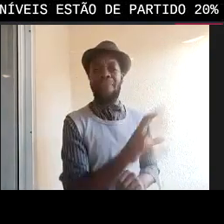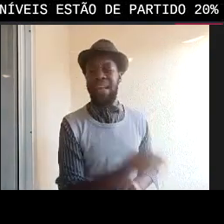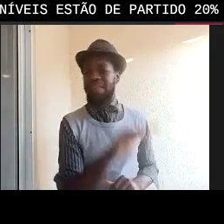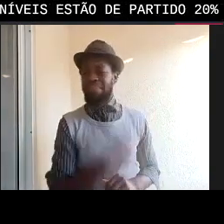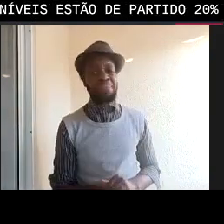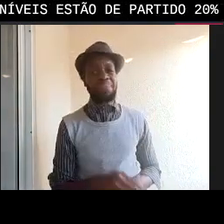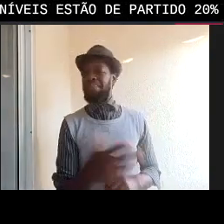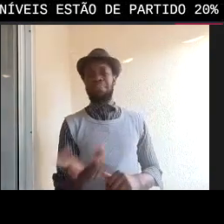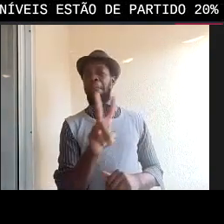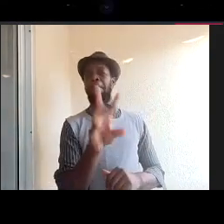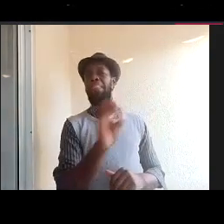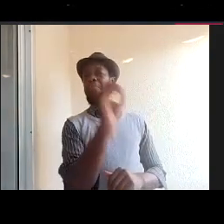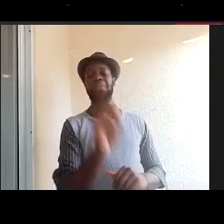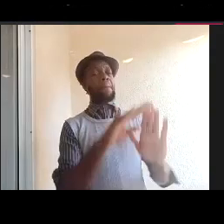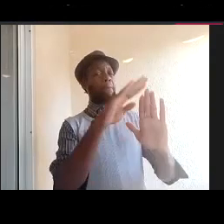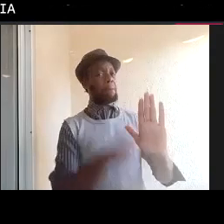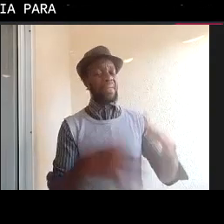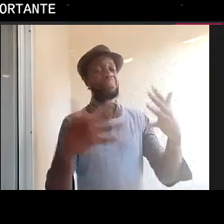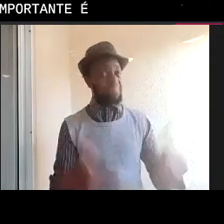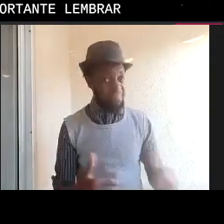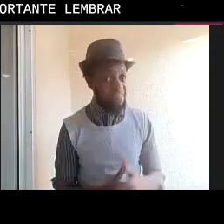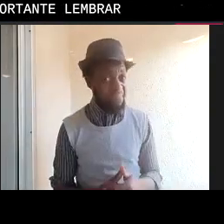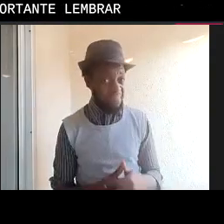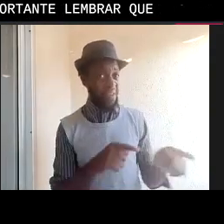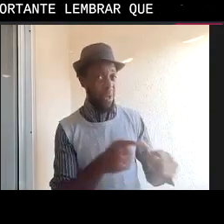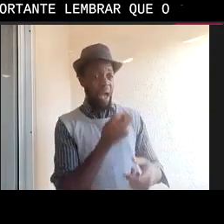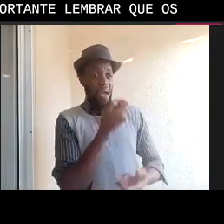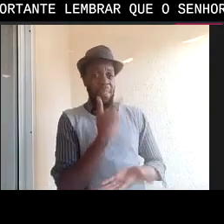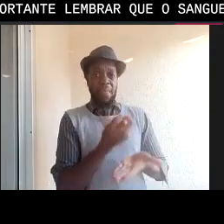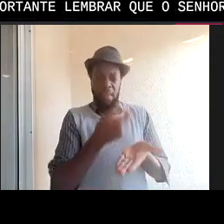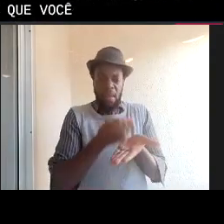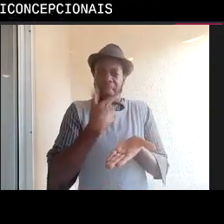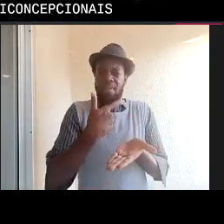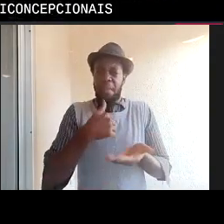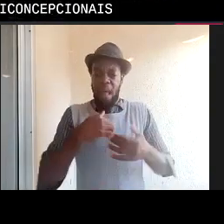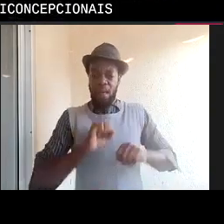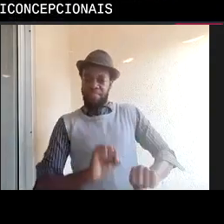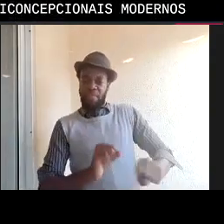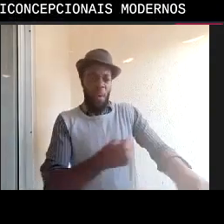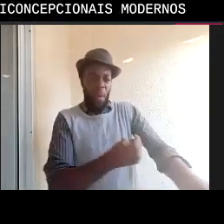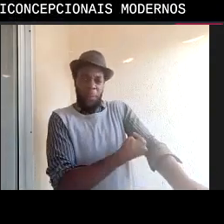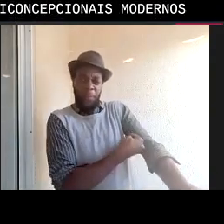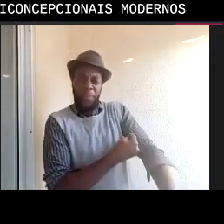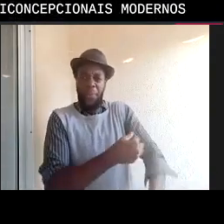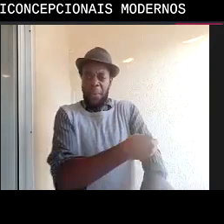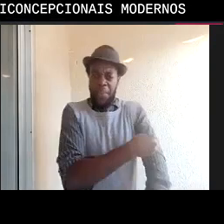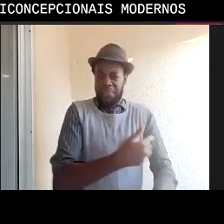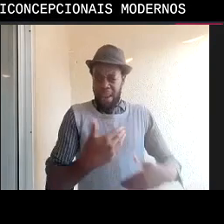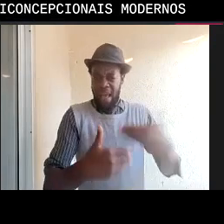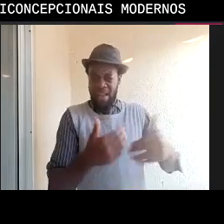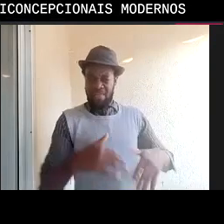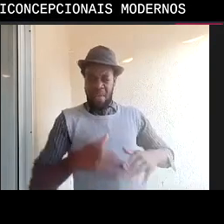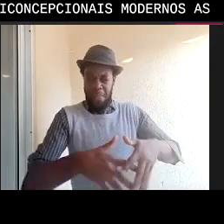Cabe destacar, ¿verdad?, que los anticonceptivos modernos, las mujeres